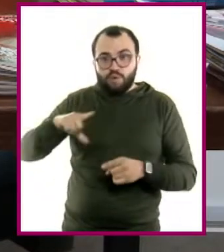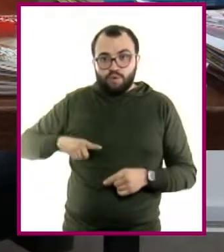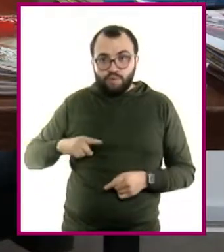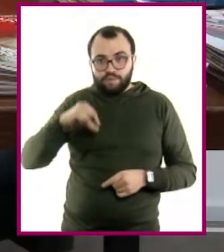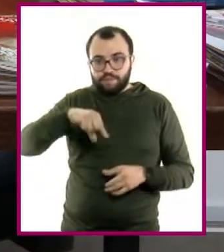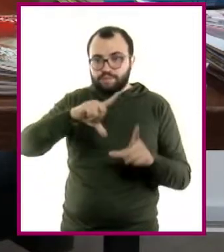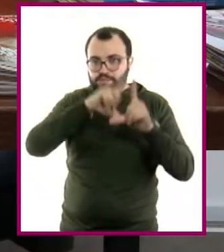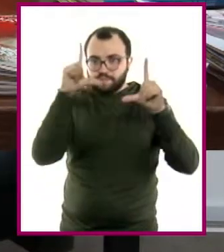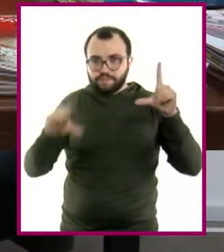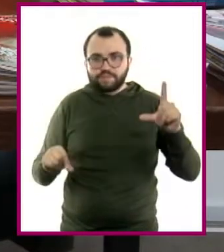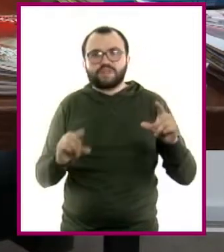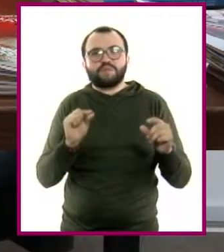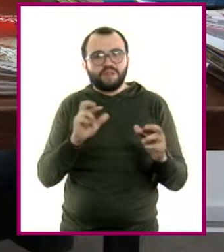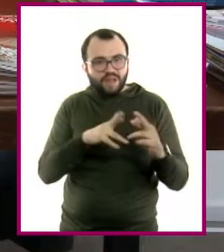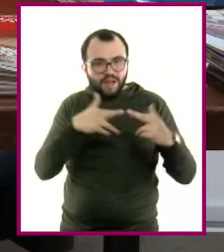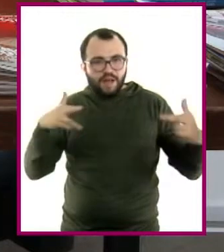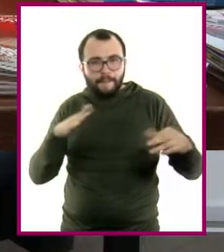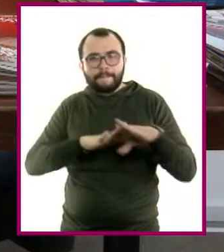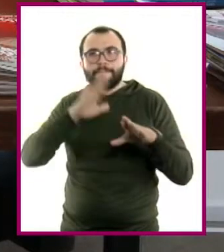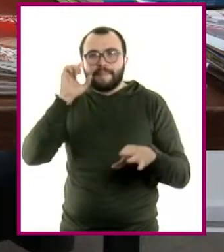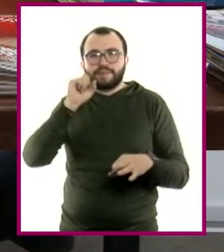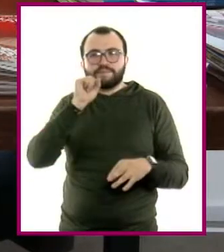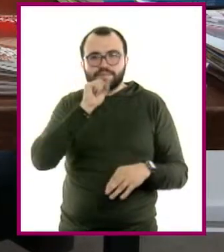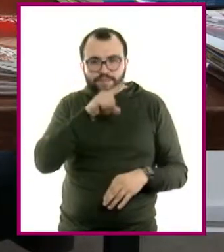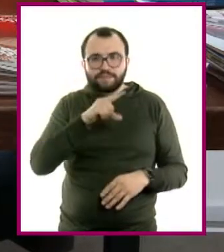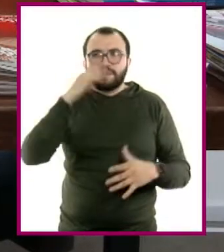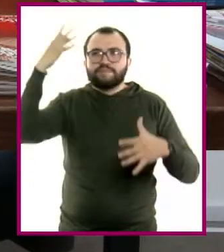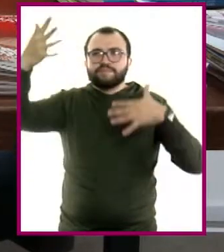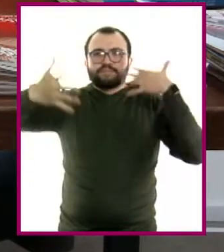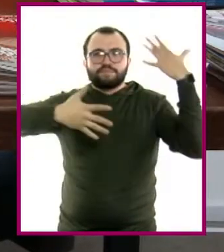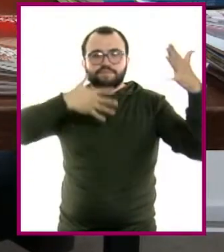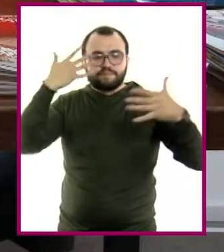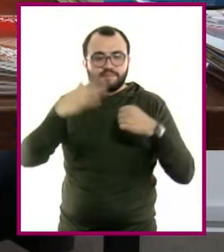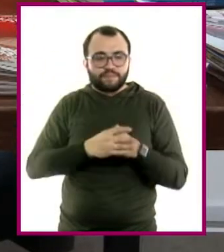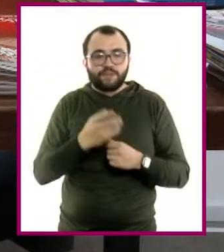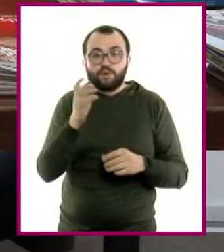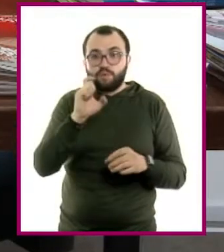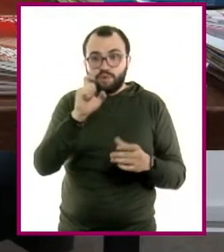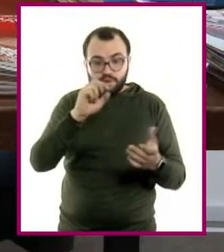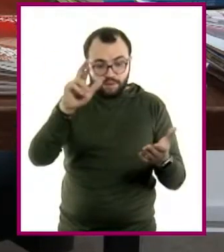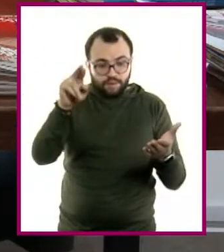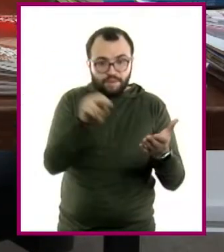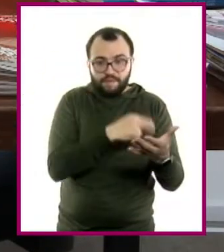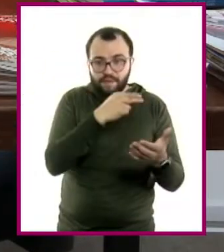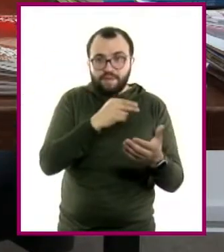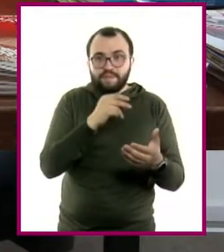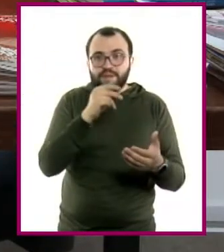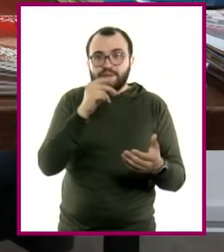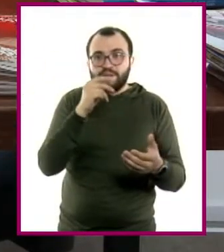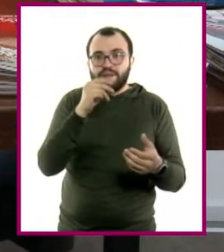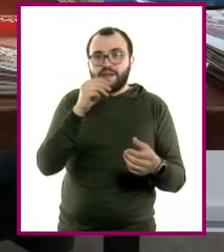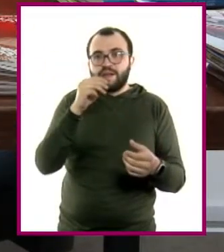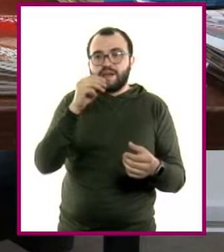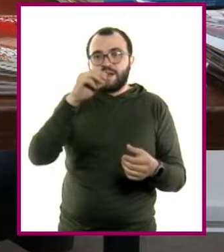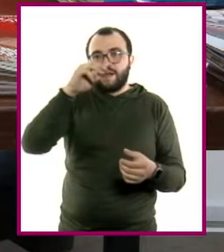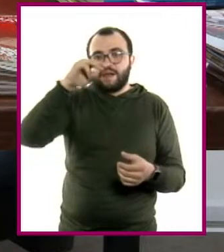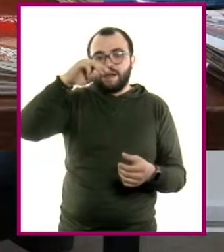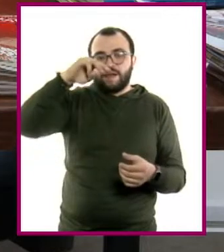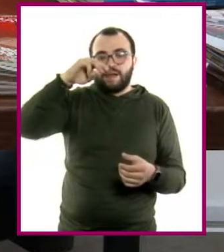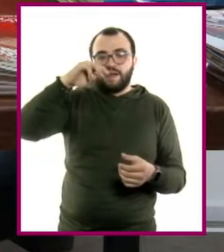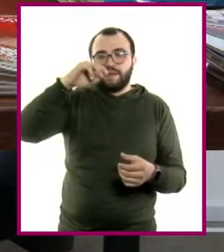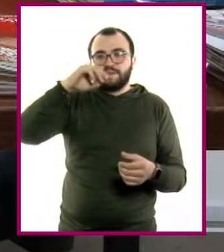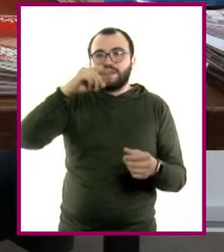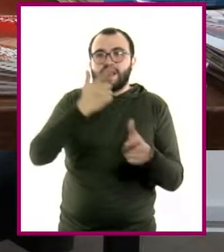ha relacionado un poco más con el medio ambiente. Fíjate, Fer, que desde la firma del Tratado de Libre Comercio de América del Norte, las acciones